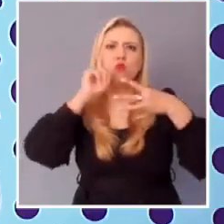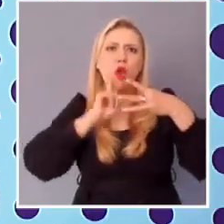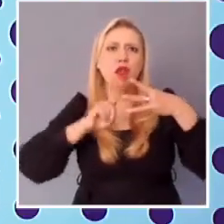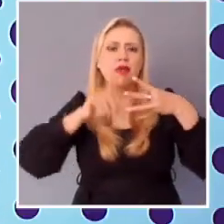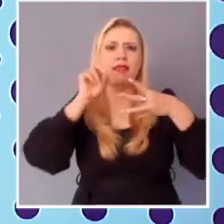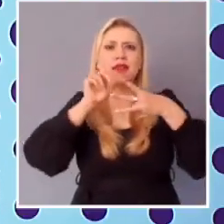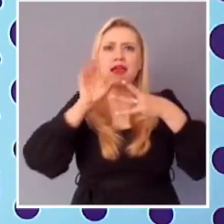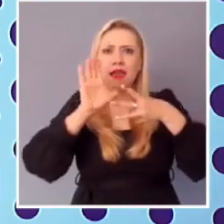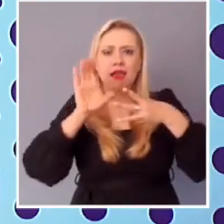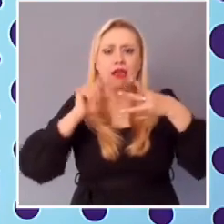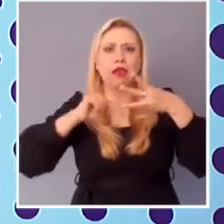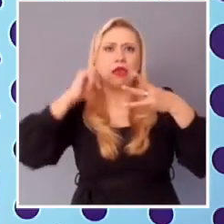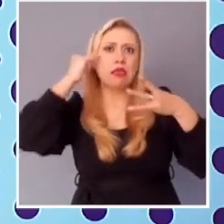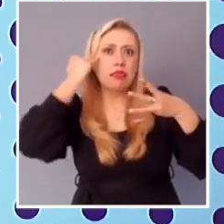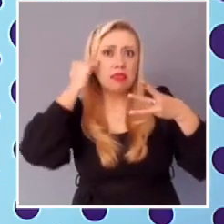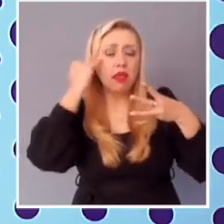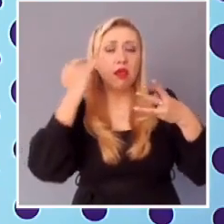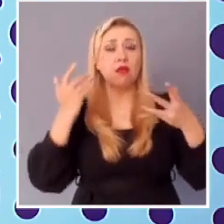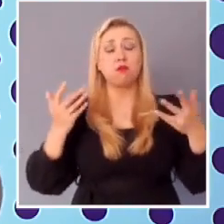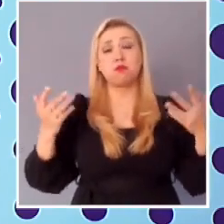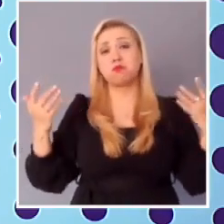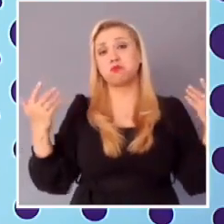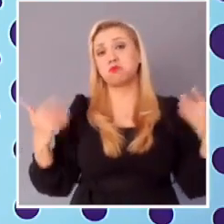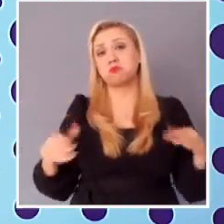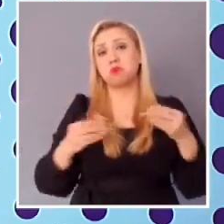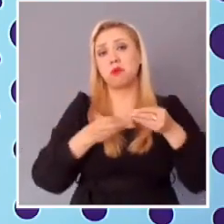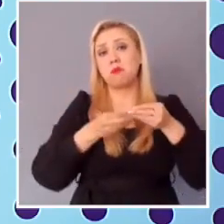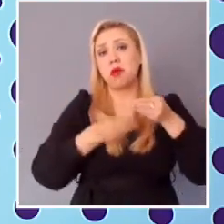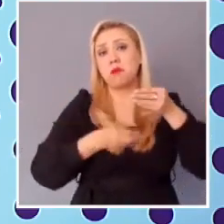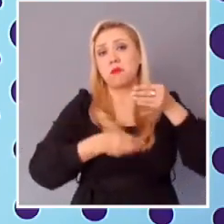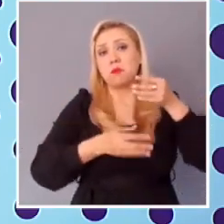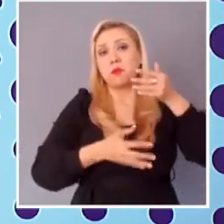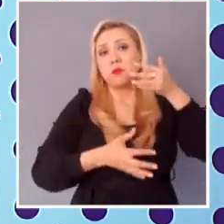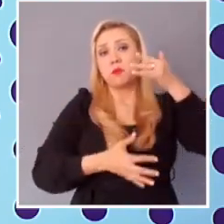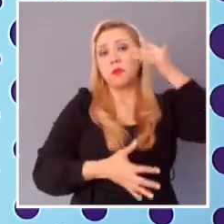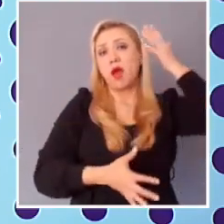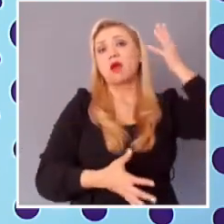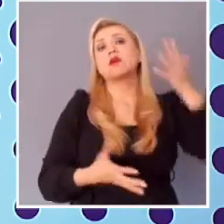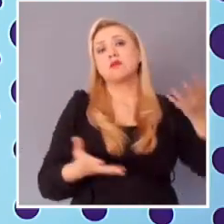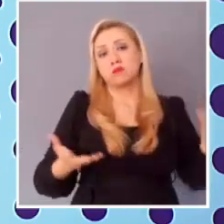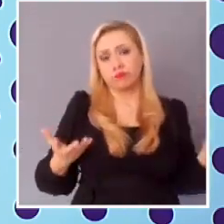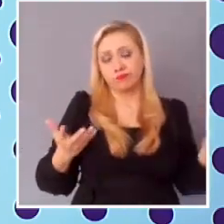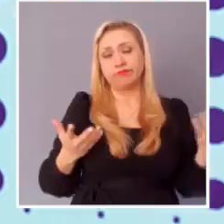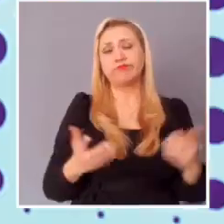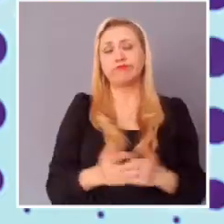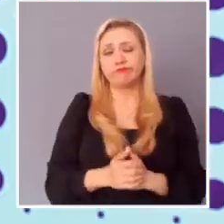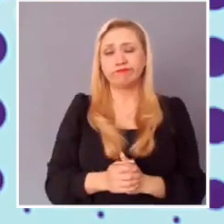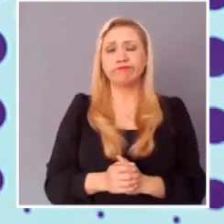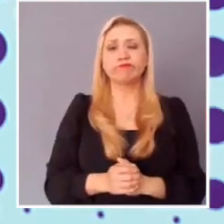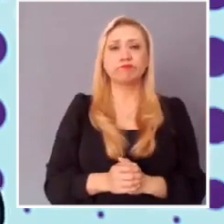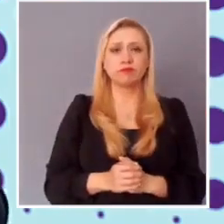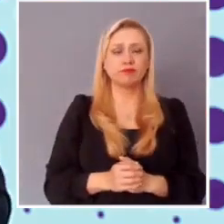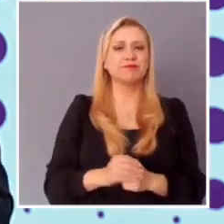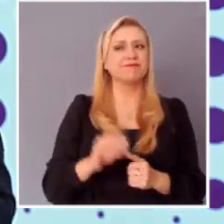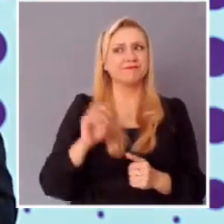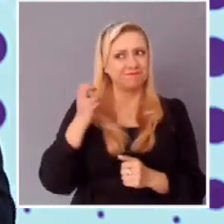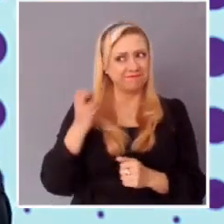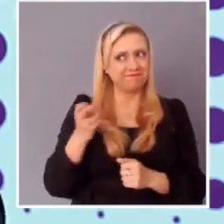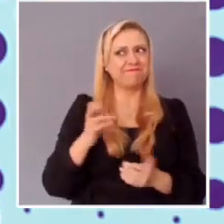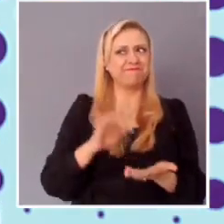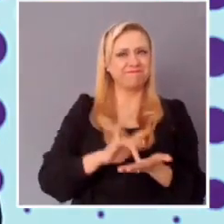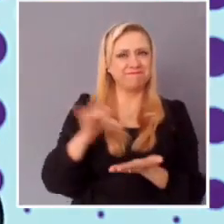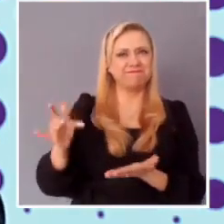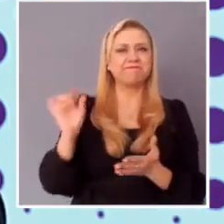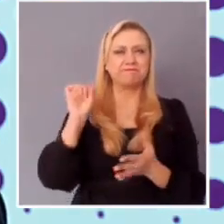salud mental es un tema interseccional a cualquier tema. Muy bien. Bueno, sobre esto